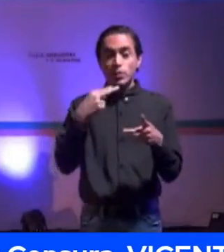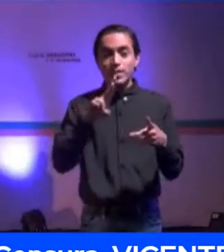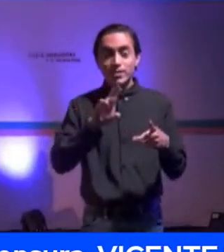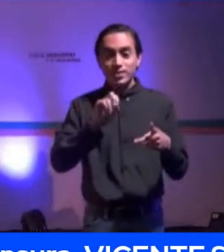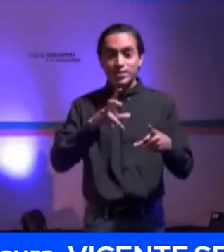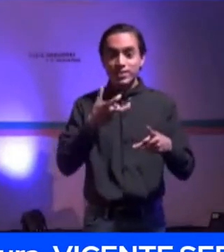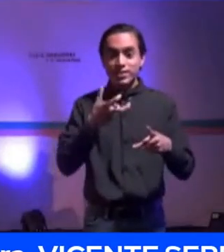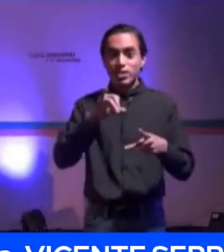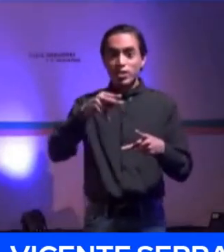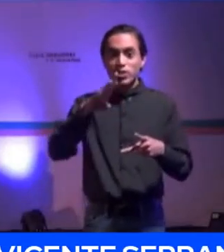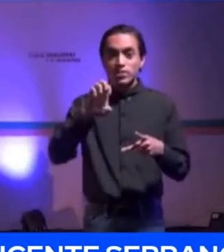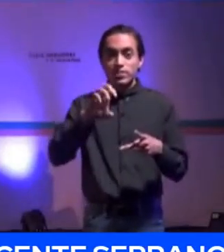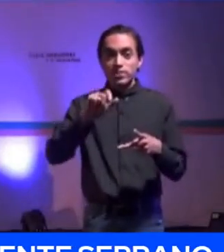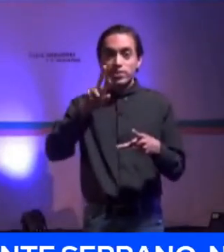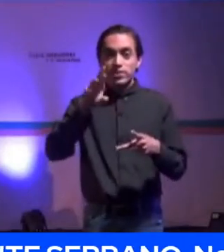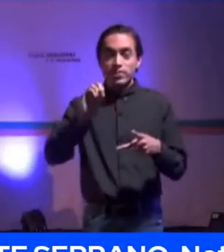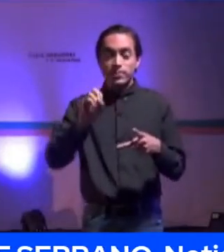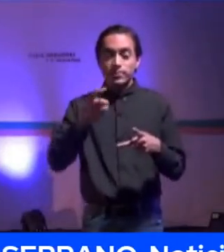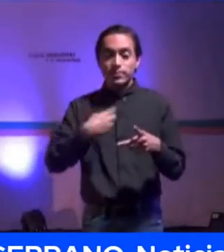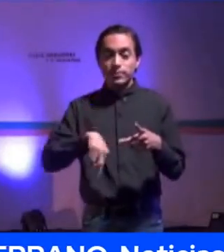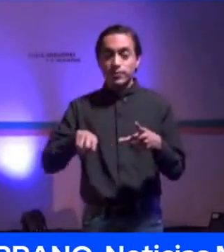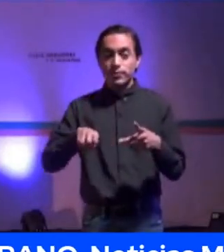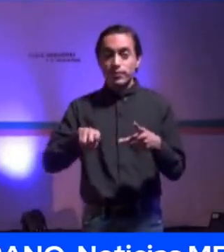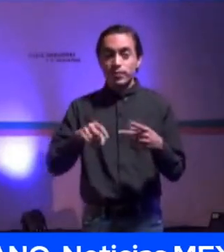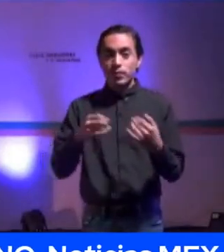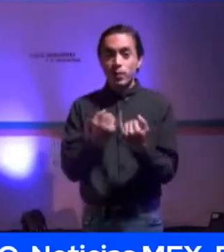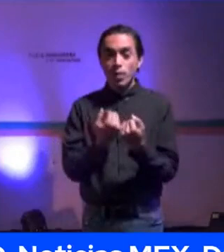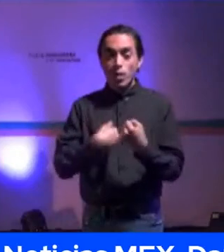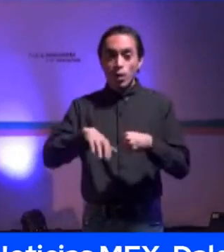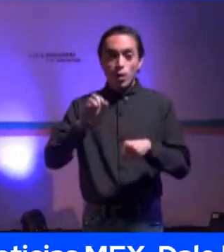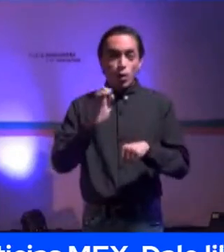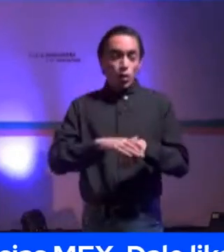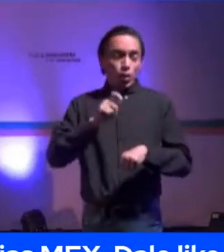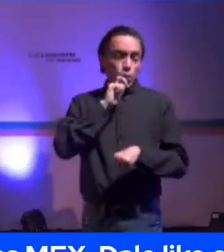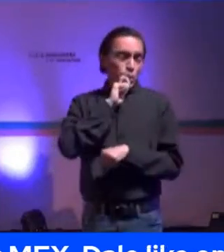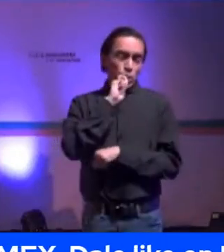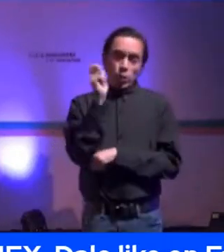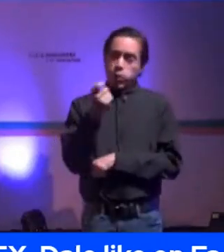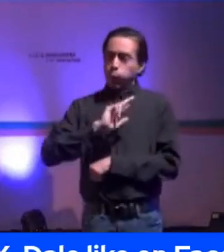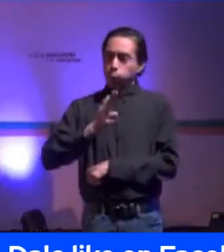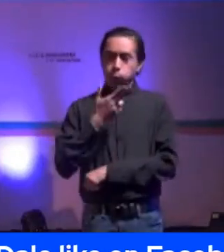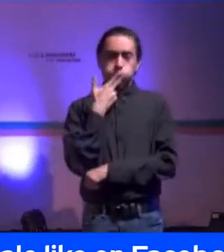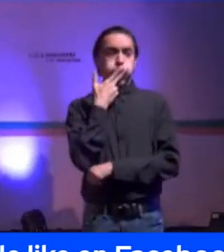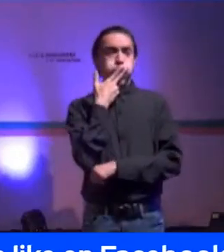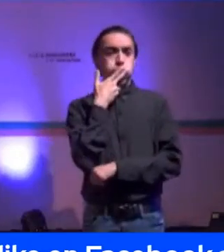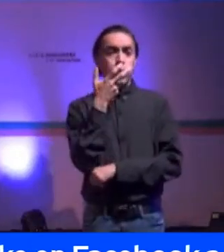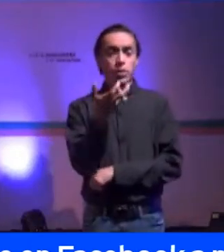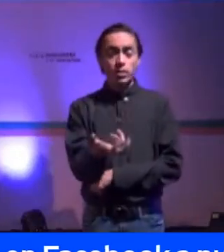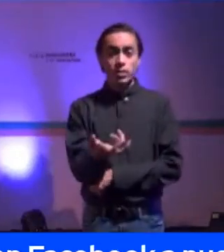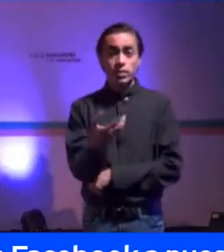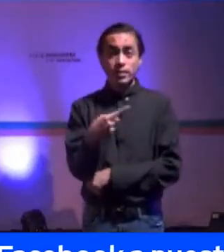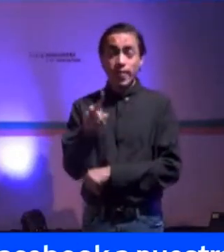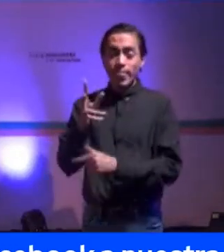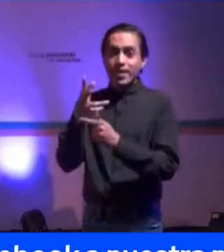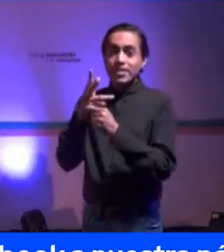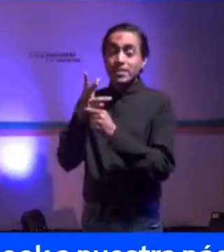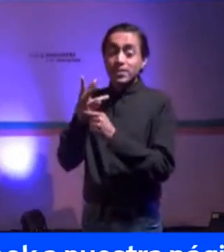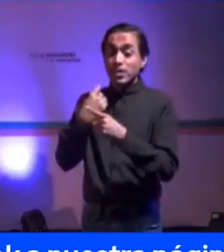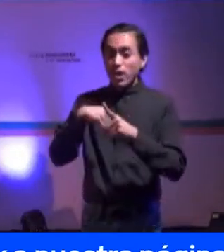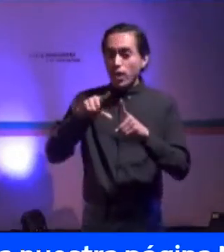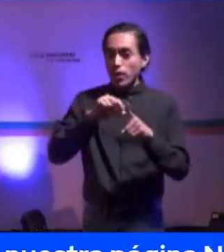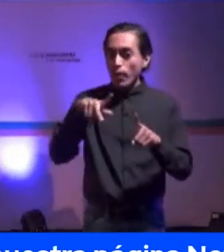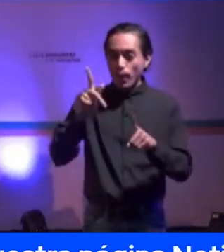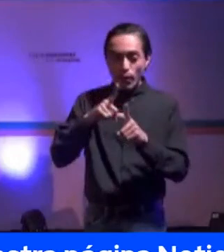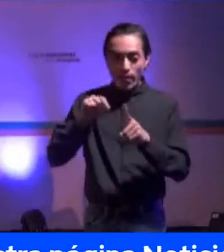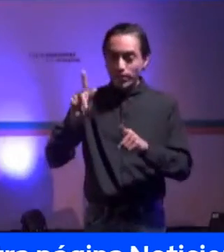Falcón. Y mi hermano, mi brother, que dicen que se fue pero no se ha ido,